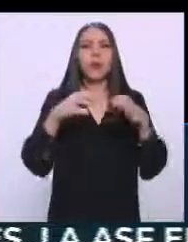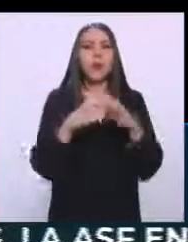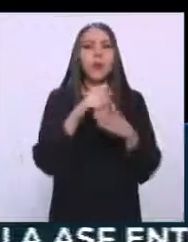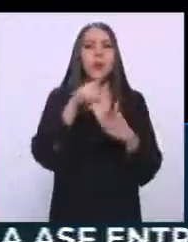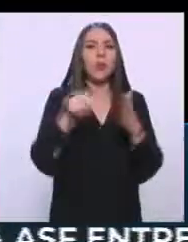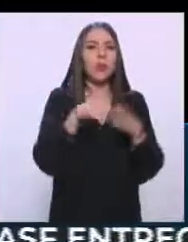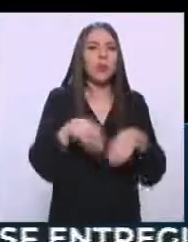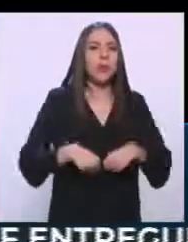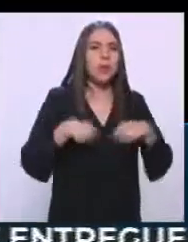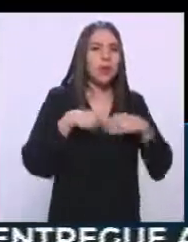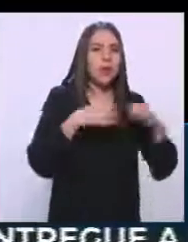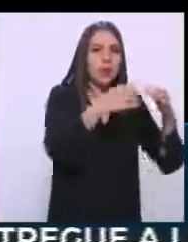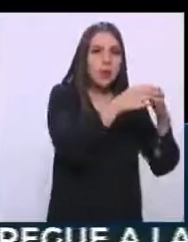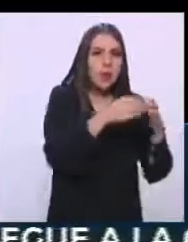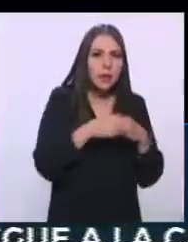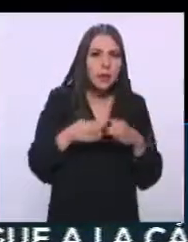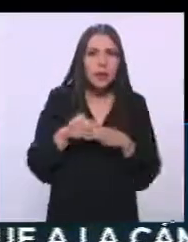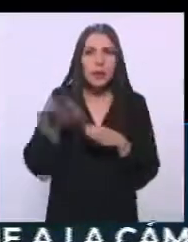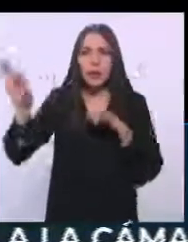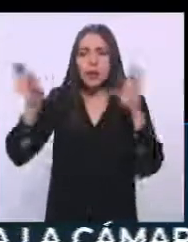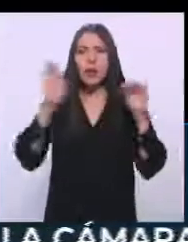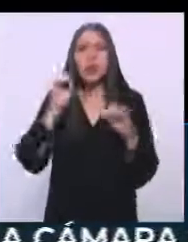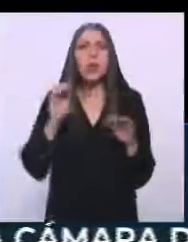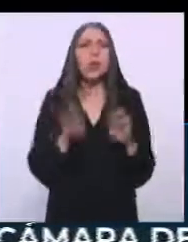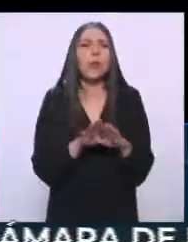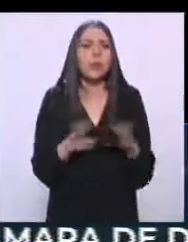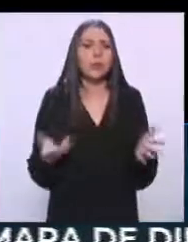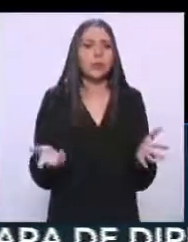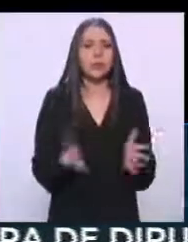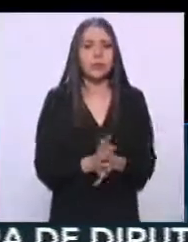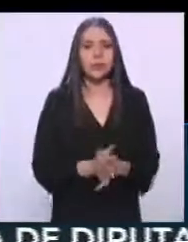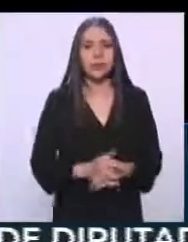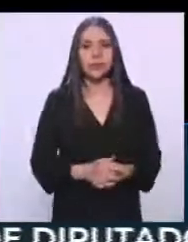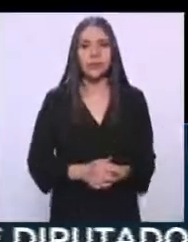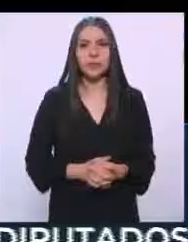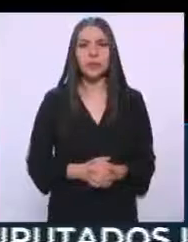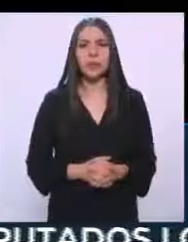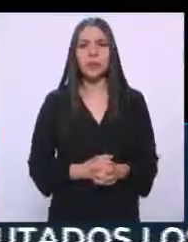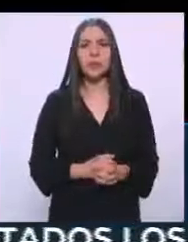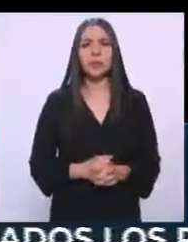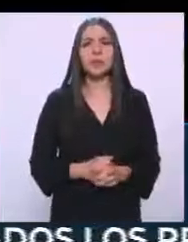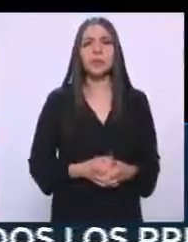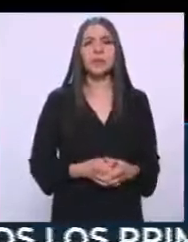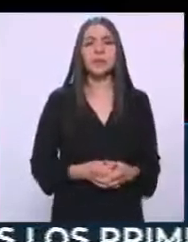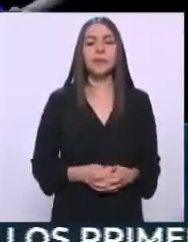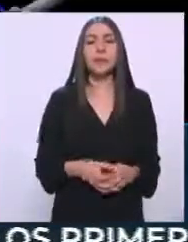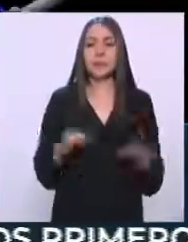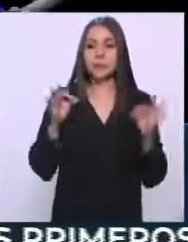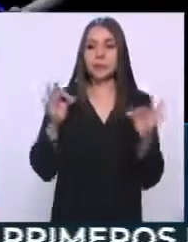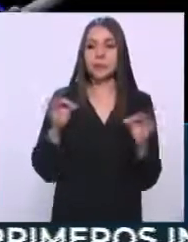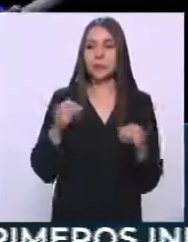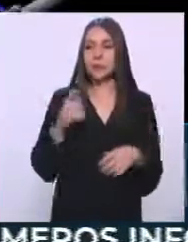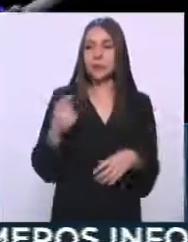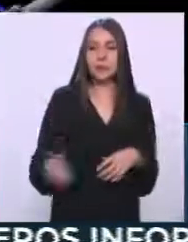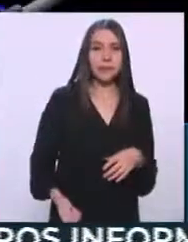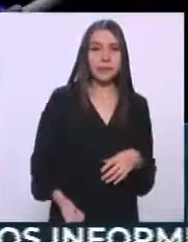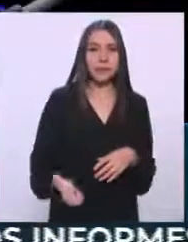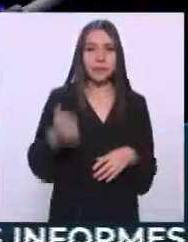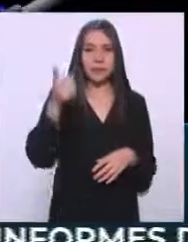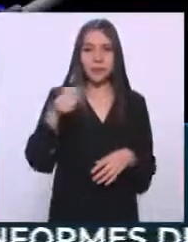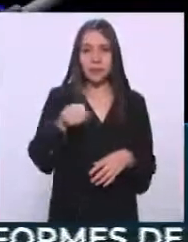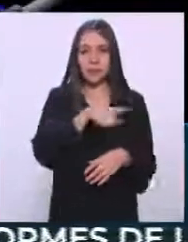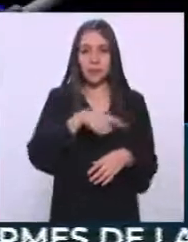está descartado, está fuera? Perfecto. Lo primero que hay que decir es que el proceso constituyente que se abre